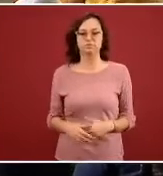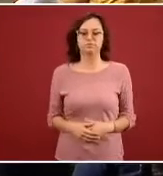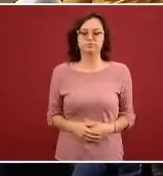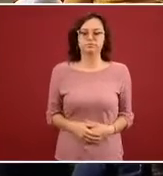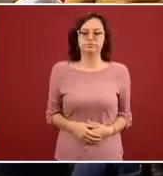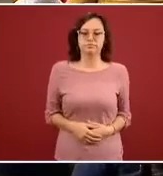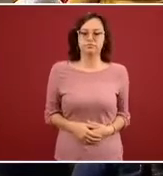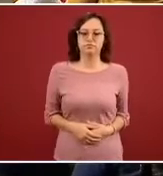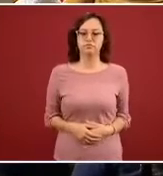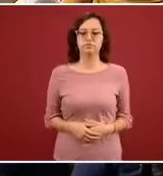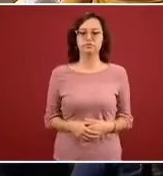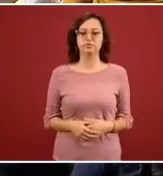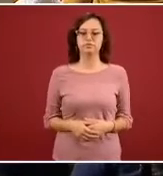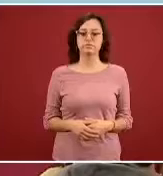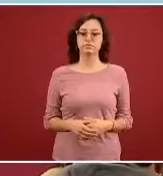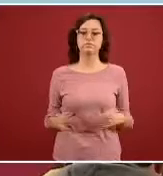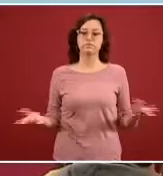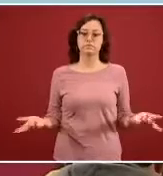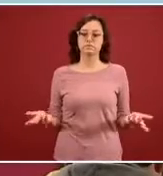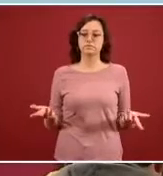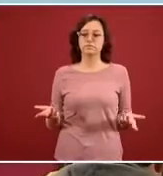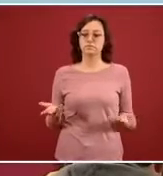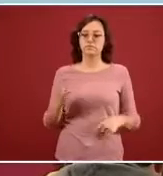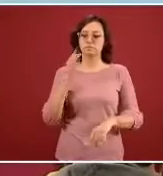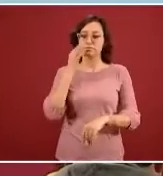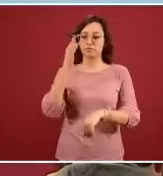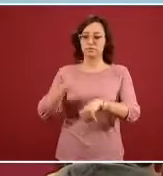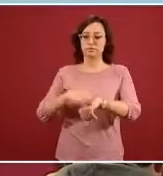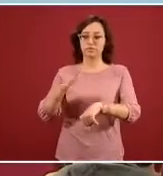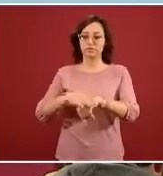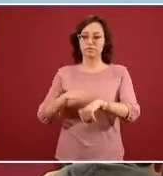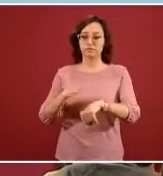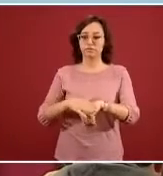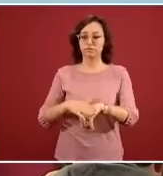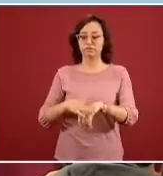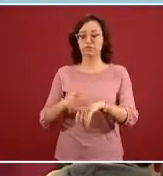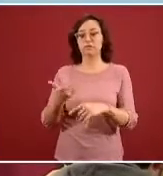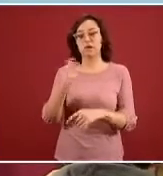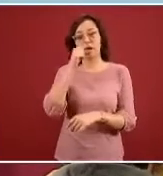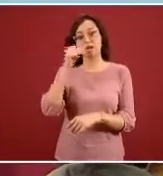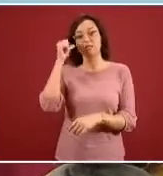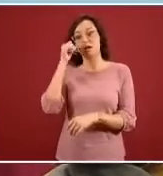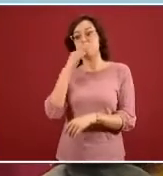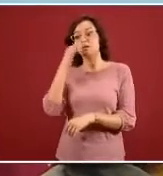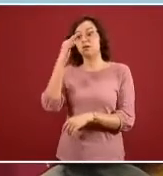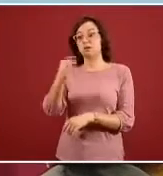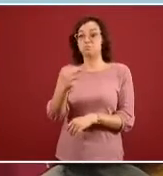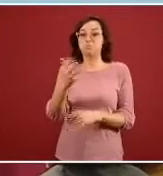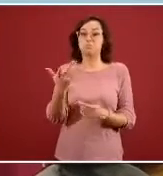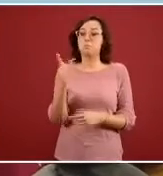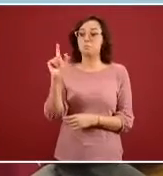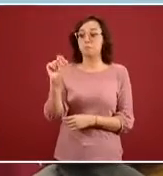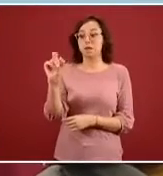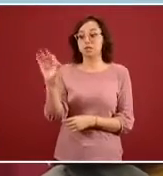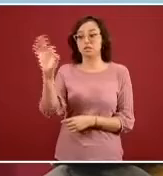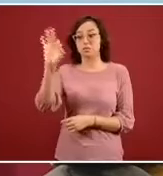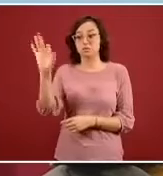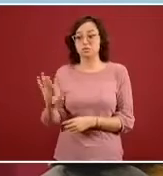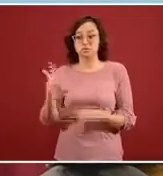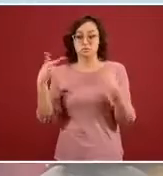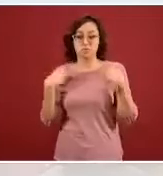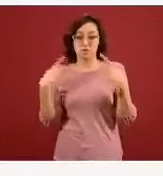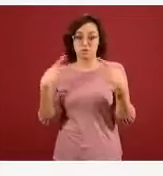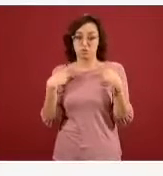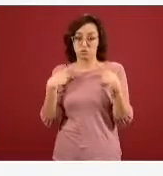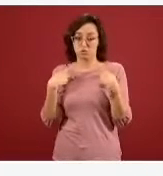segundo es esto, síganle la pista, lo advertí ayer, lo advertí días antes. Originalmente teníamos 20% de las